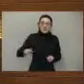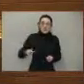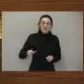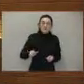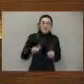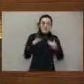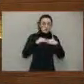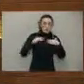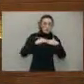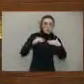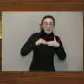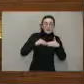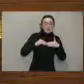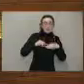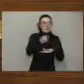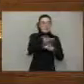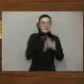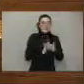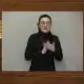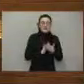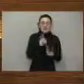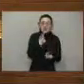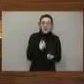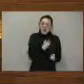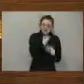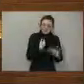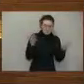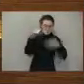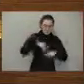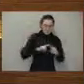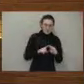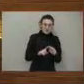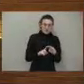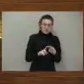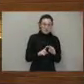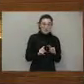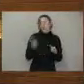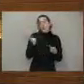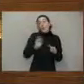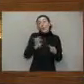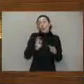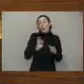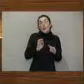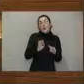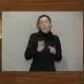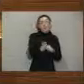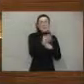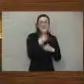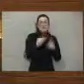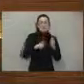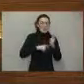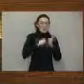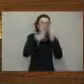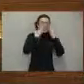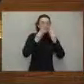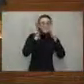los usuarios, por una parte, alegaban no recibirla o, en cuanto la recibían de forma muy incompleta o,